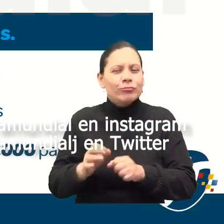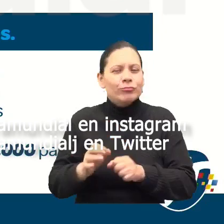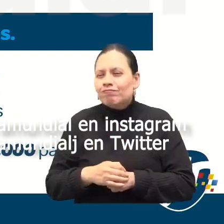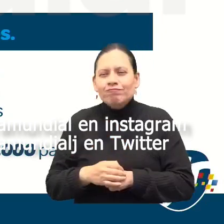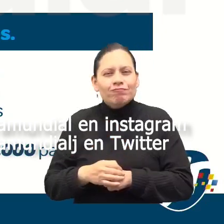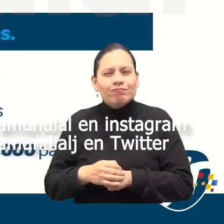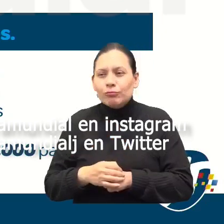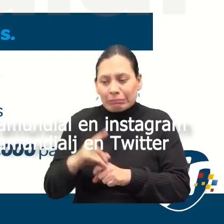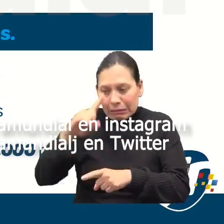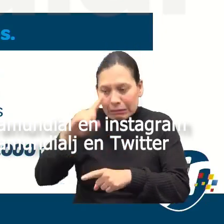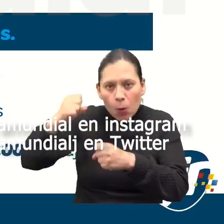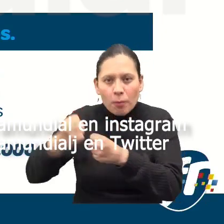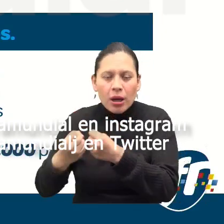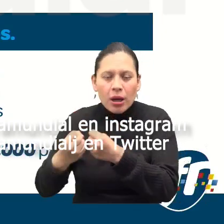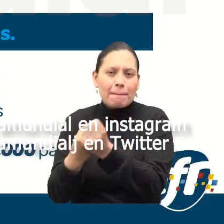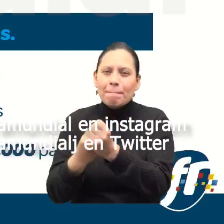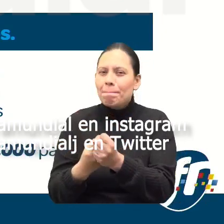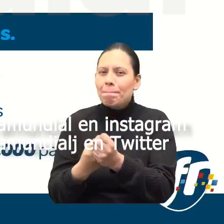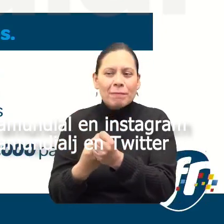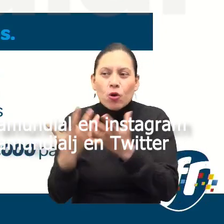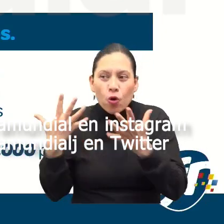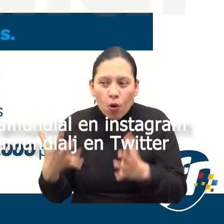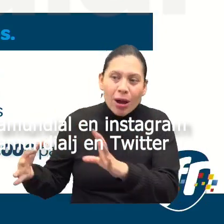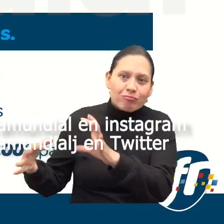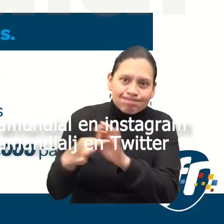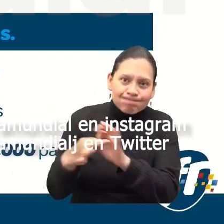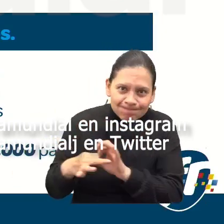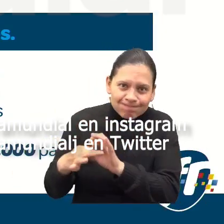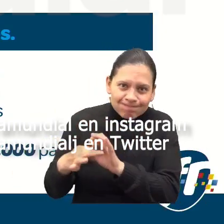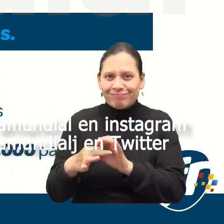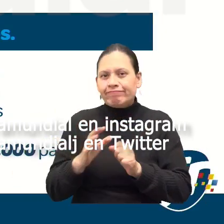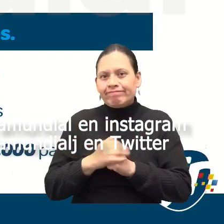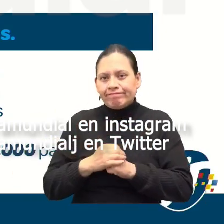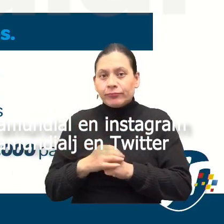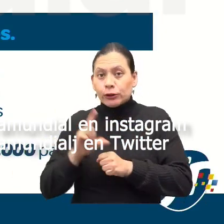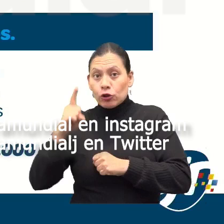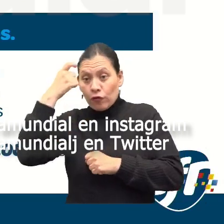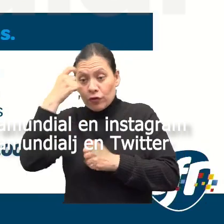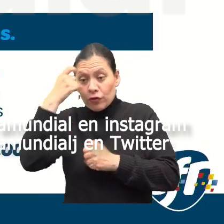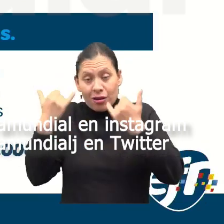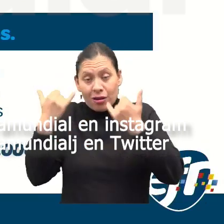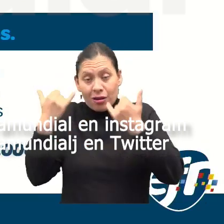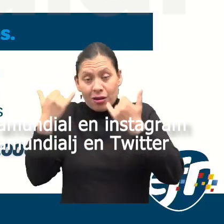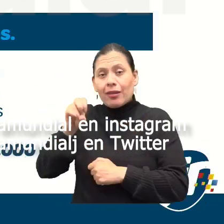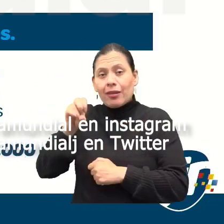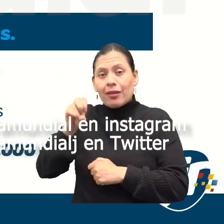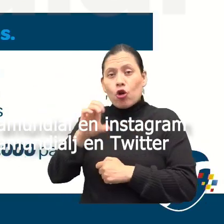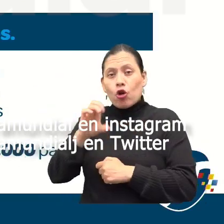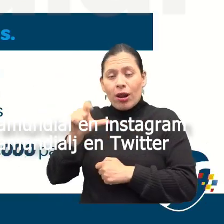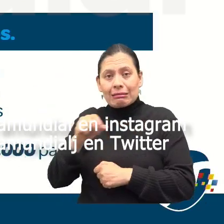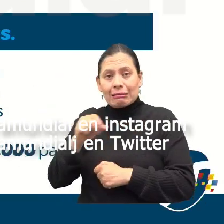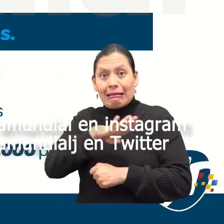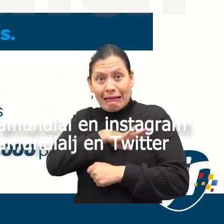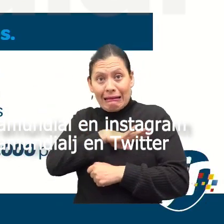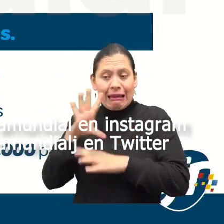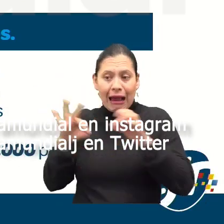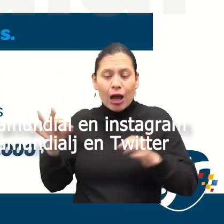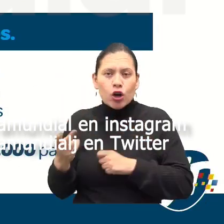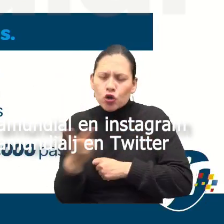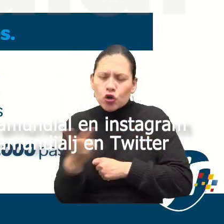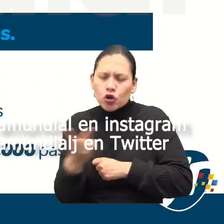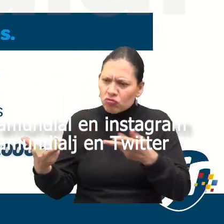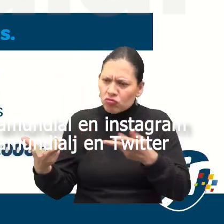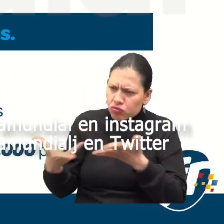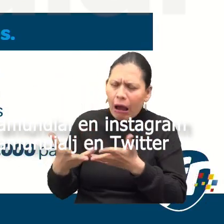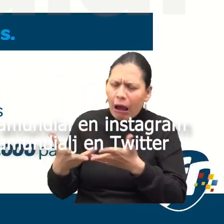Es decir, que hubiera logrado pensar en una integración. El gobernador Nicolás García, la alcaldesa Claudia López, entendieron